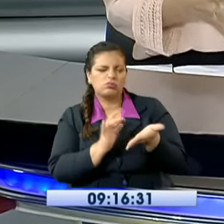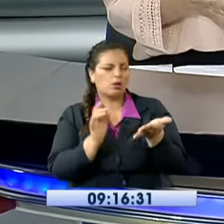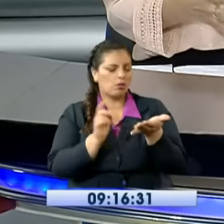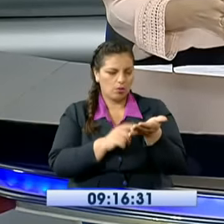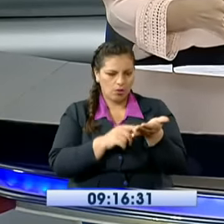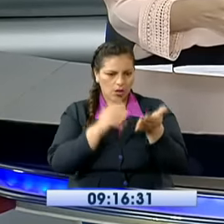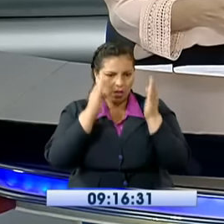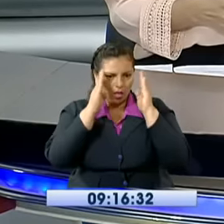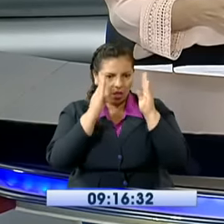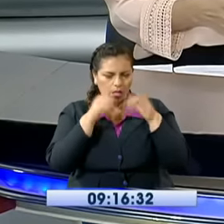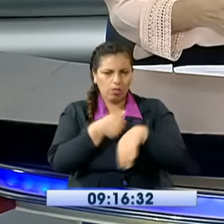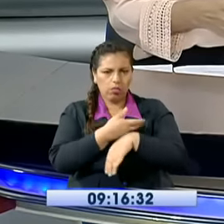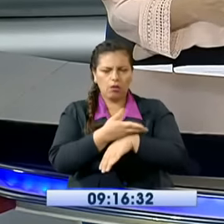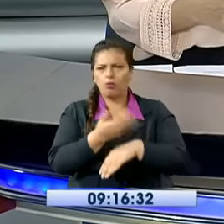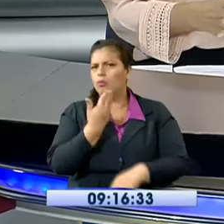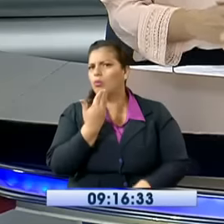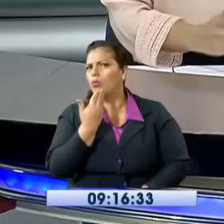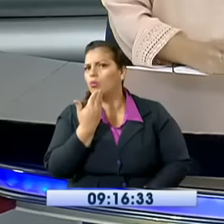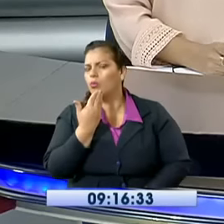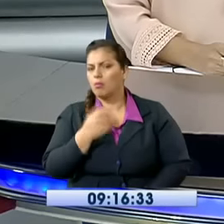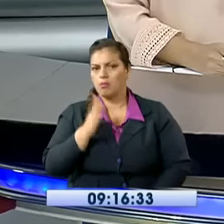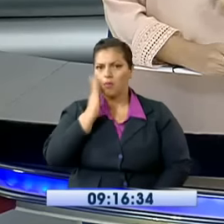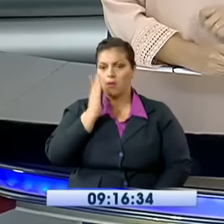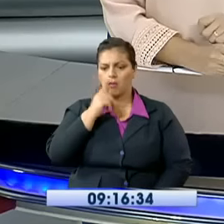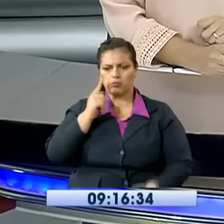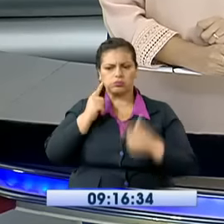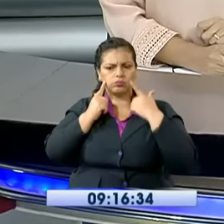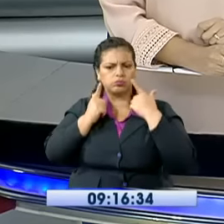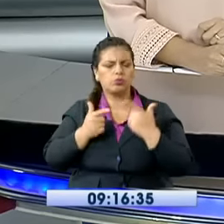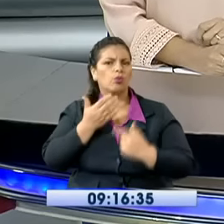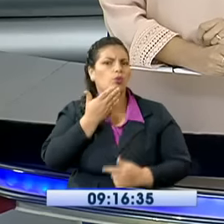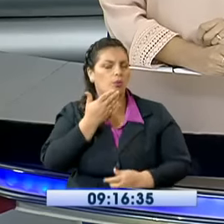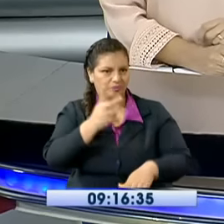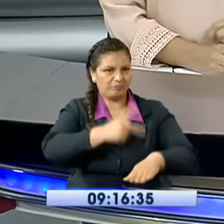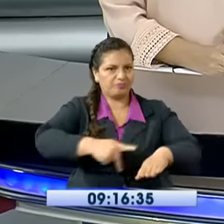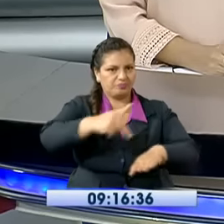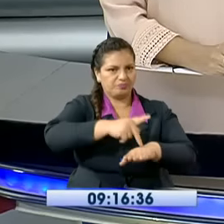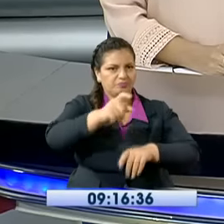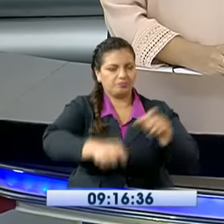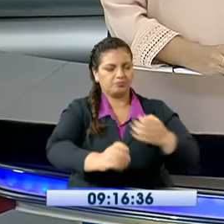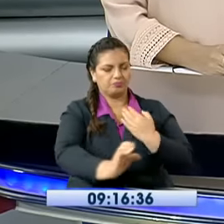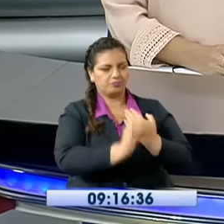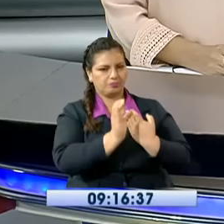y controlar las actividades de sus hijos en la web. Mucha atención. Veamos.